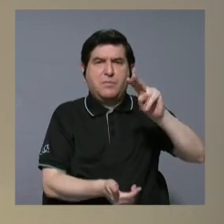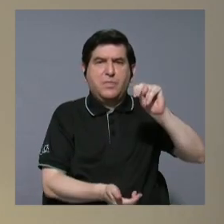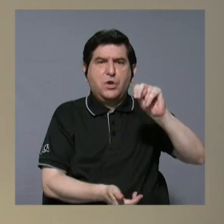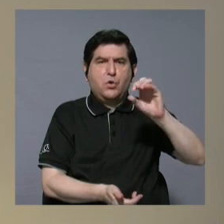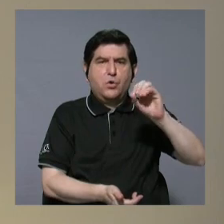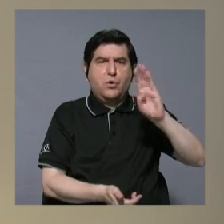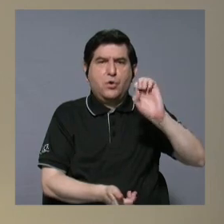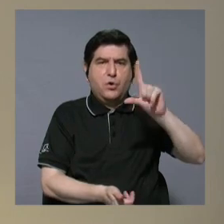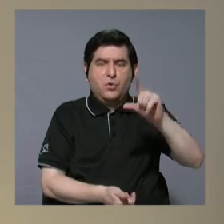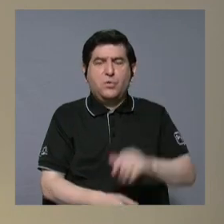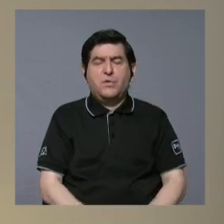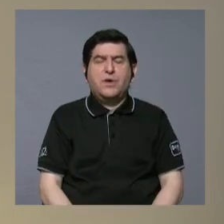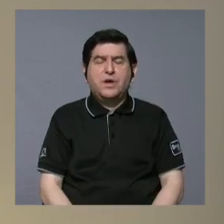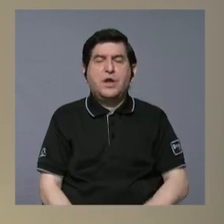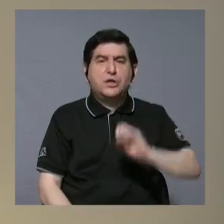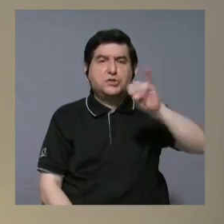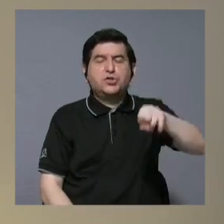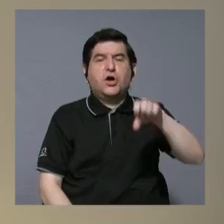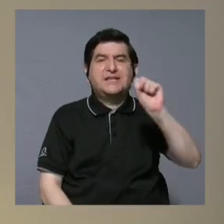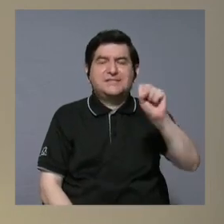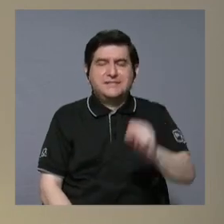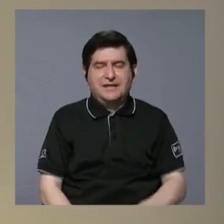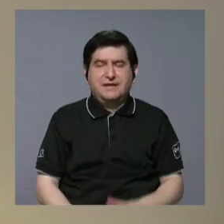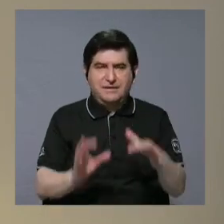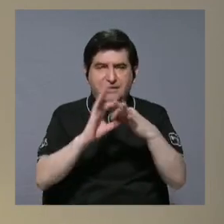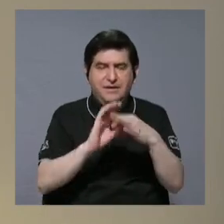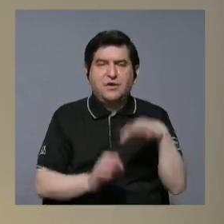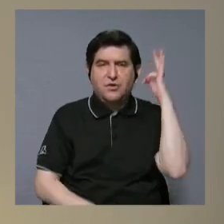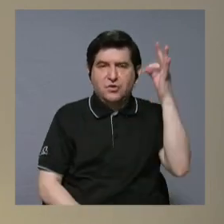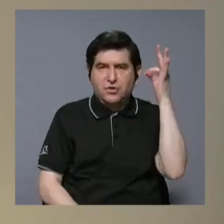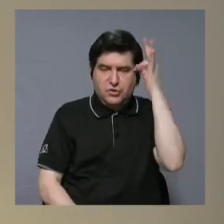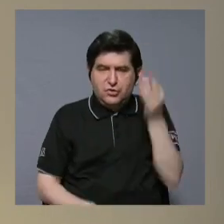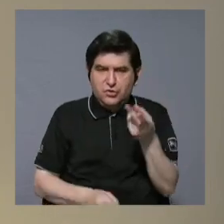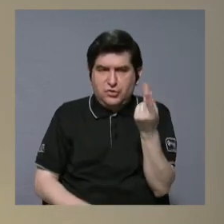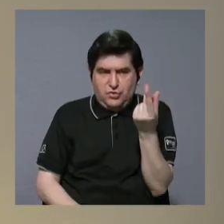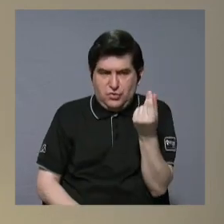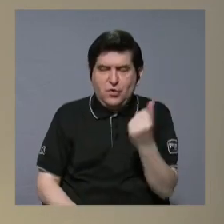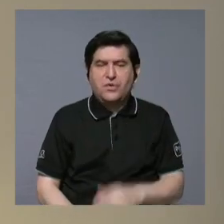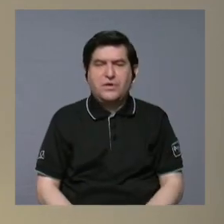Stigler, que tenía que ver con la teoría de precios y lo demás. Y en el